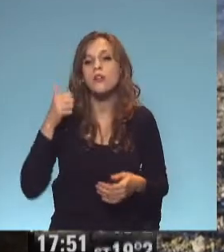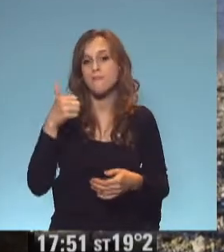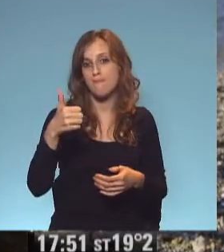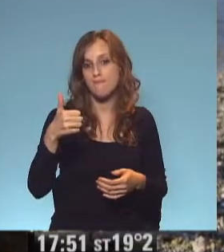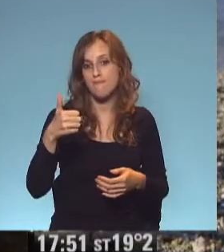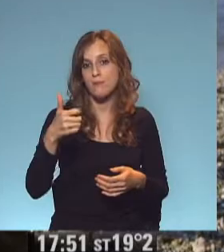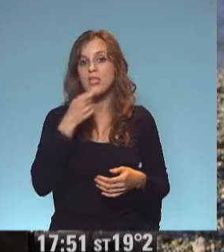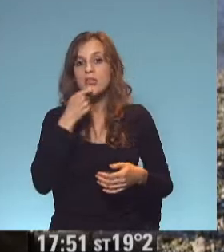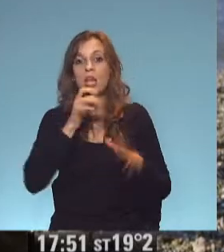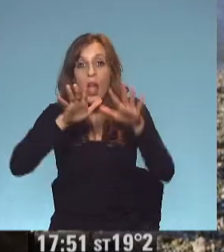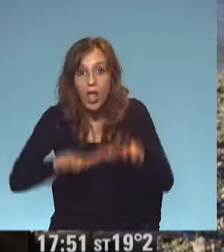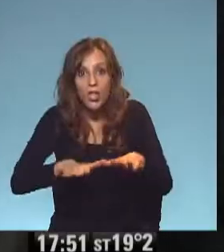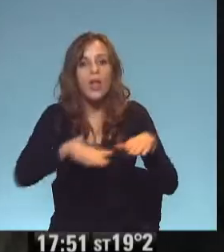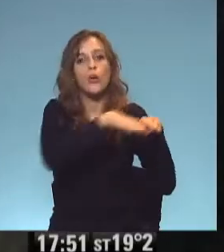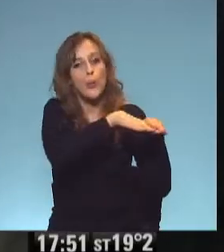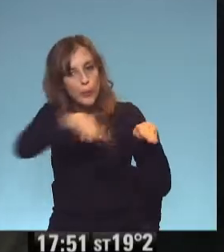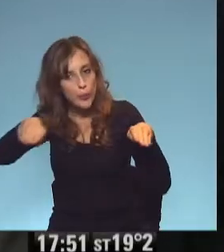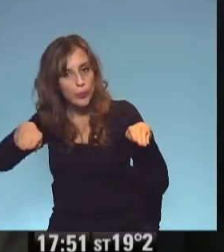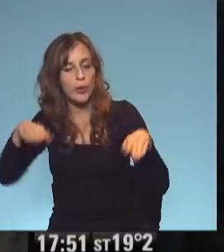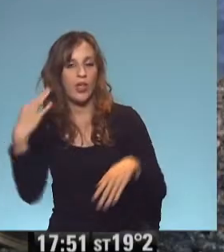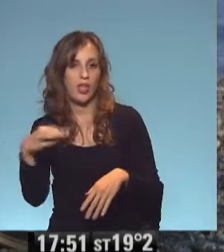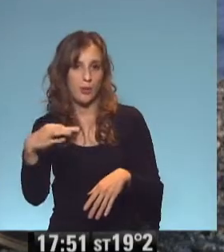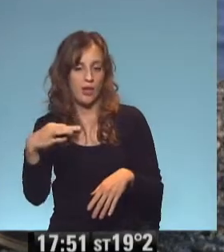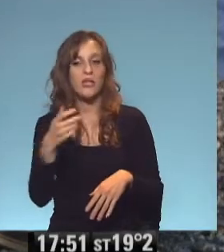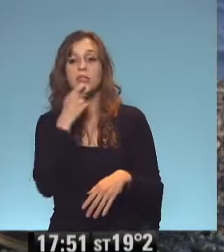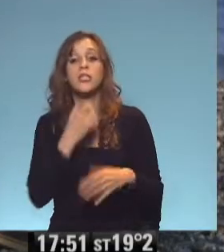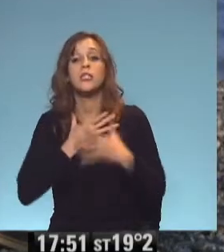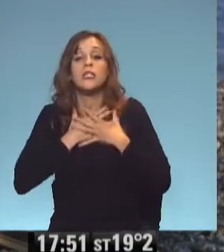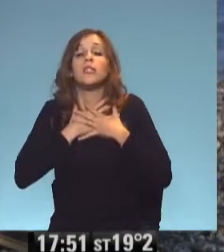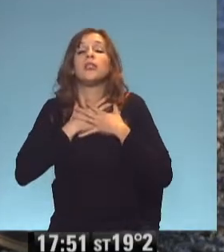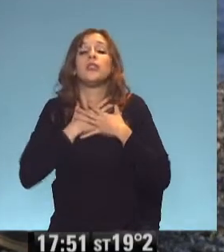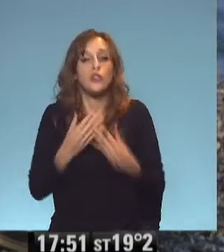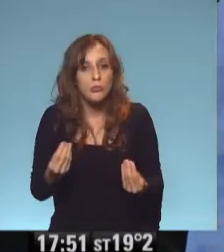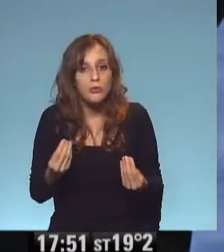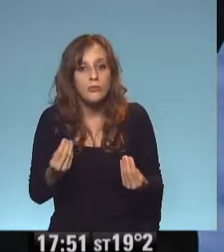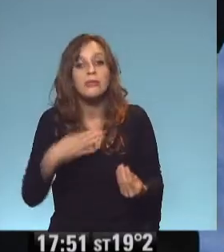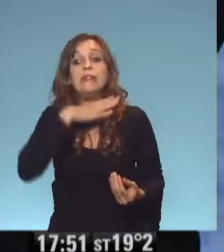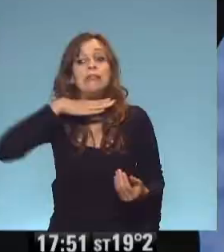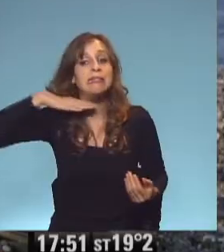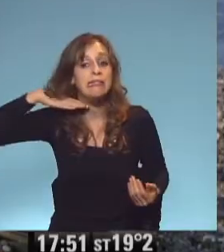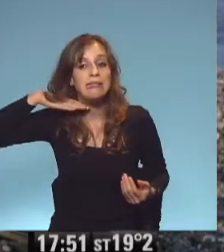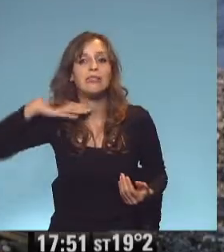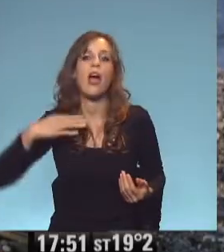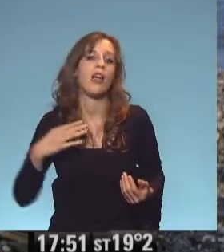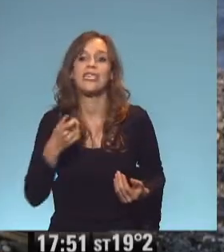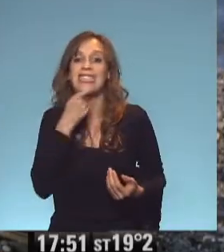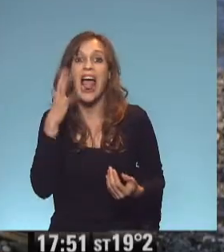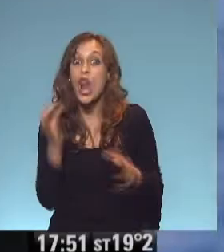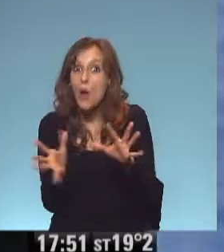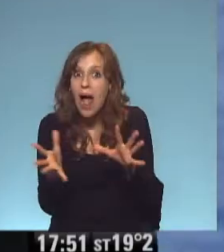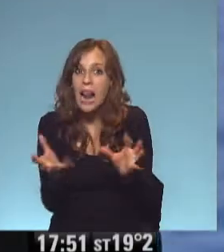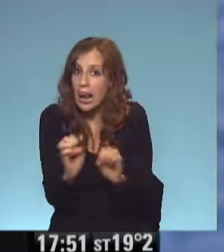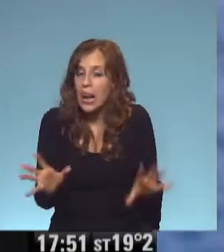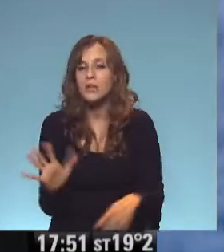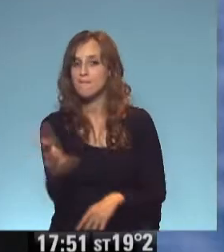profundidad, hacemos así. ¿Y si te falta el aire? Bien, si te falta el aire es esta. Y si algo anda mal, haces así.